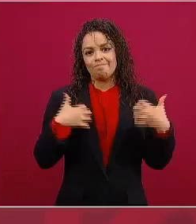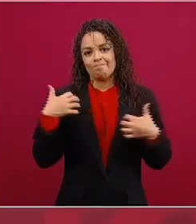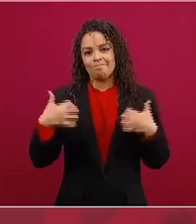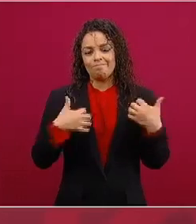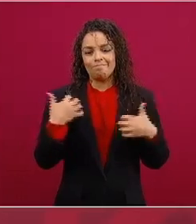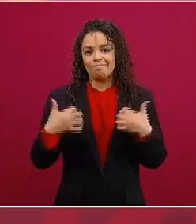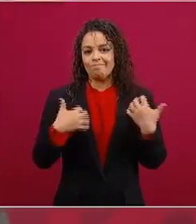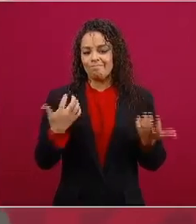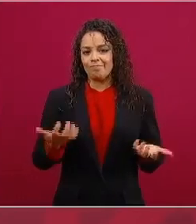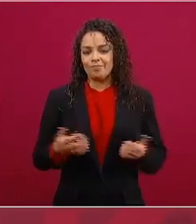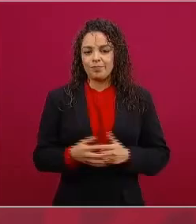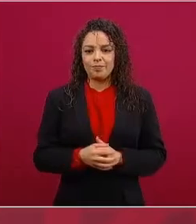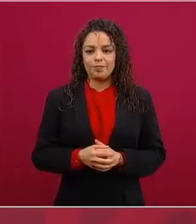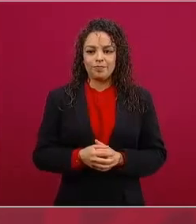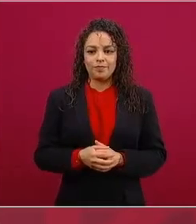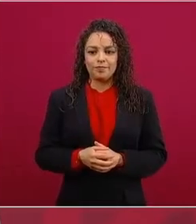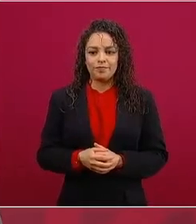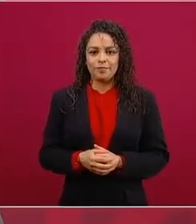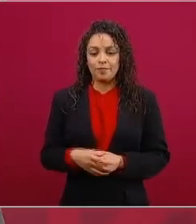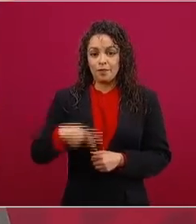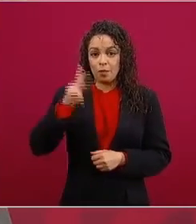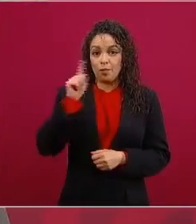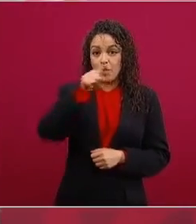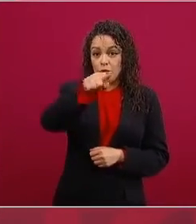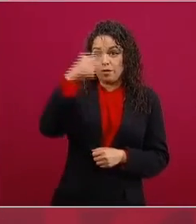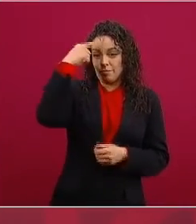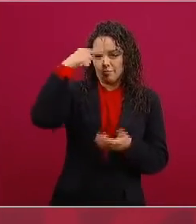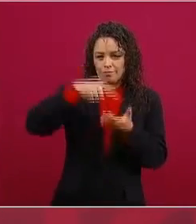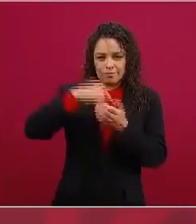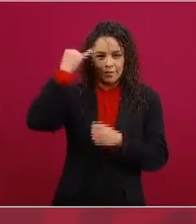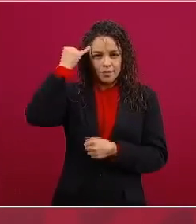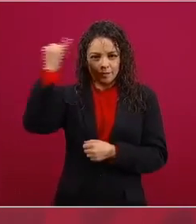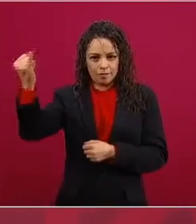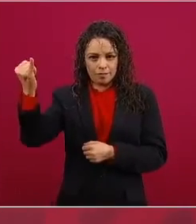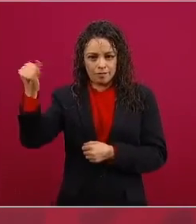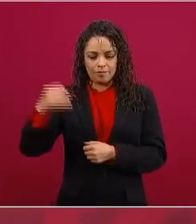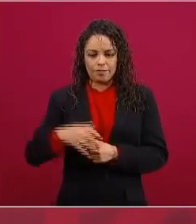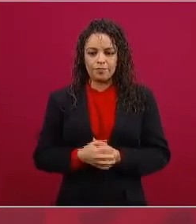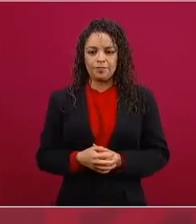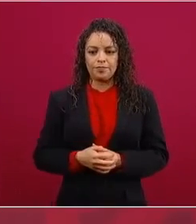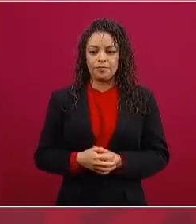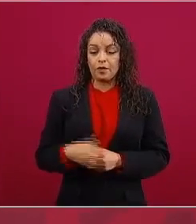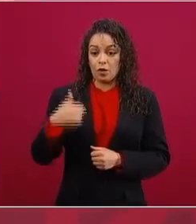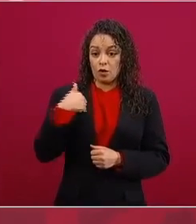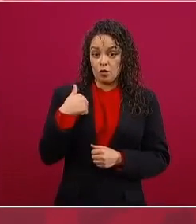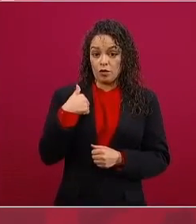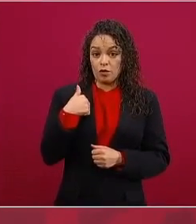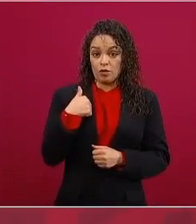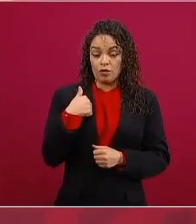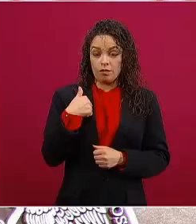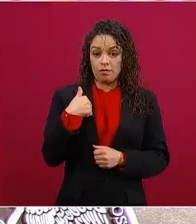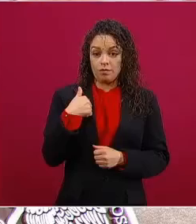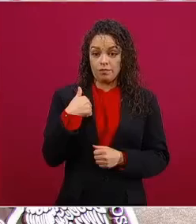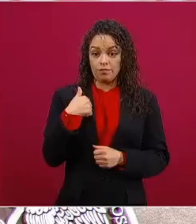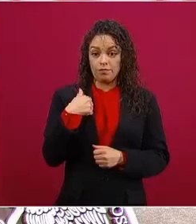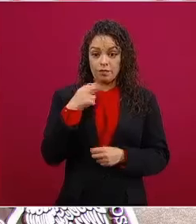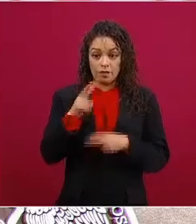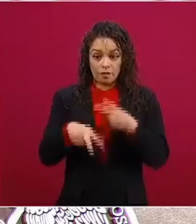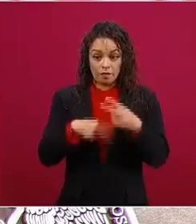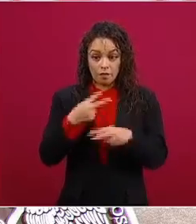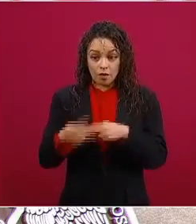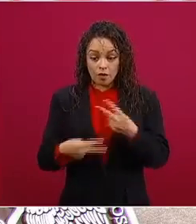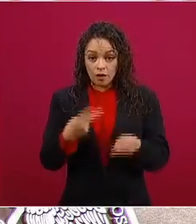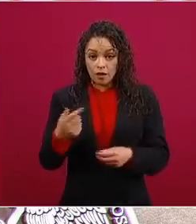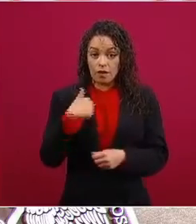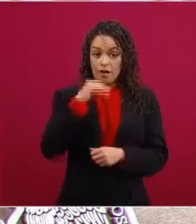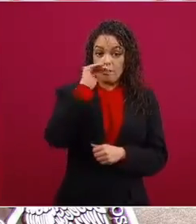pero imagínense cómo voy a andar yo persiguiendo, como lo hacemos, porque